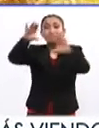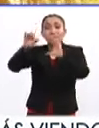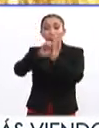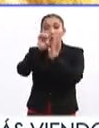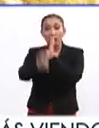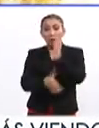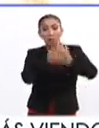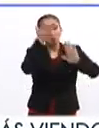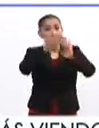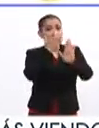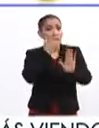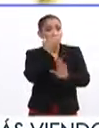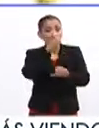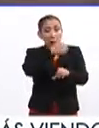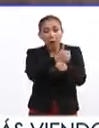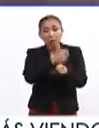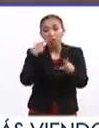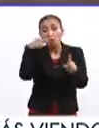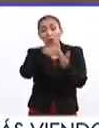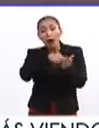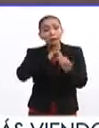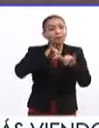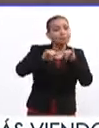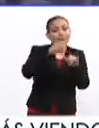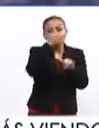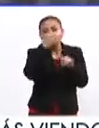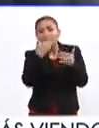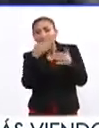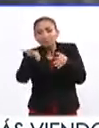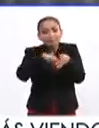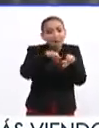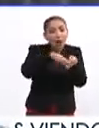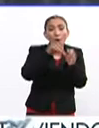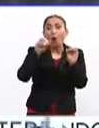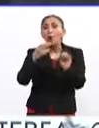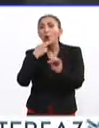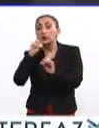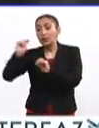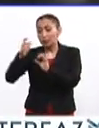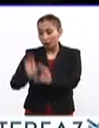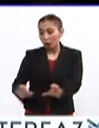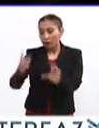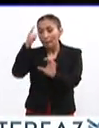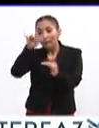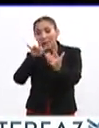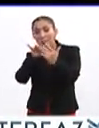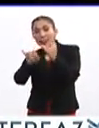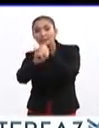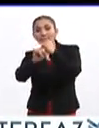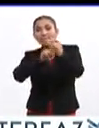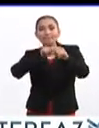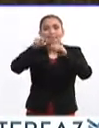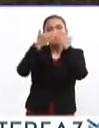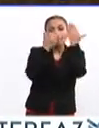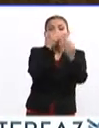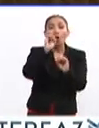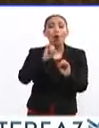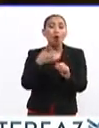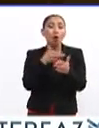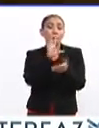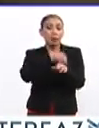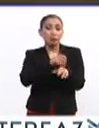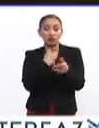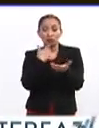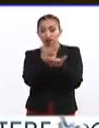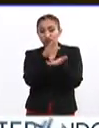ser la construcción de escuelas con una ubicación geográfica razonable o el uso de la tecnología para educar a distancia, y la